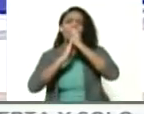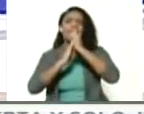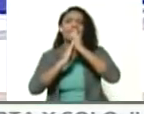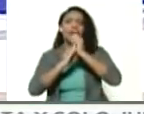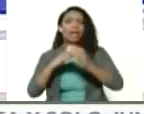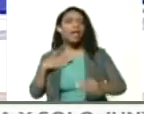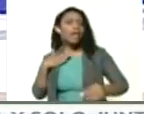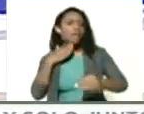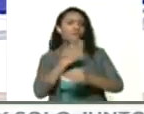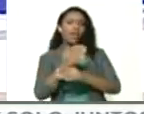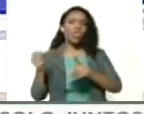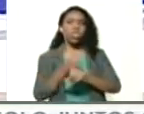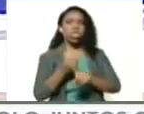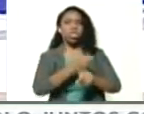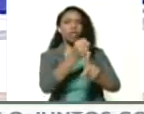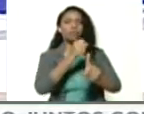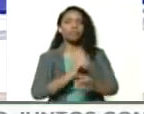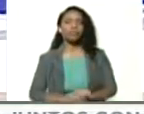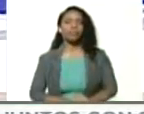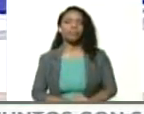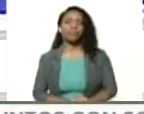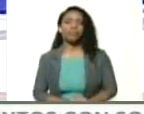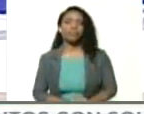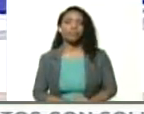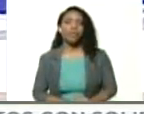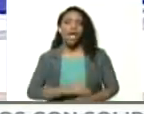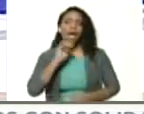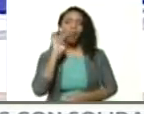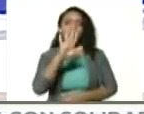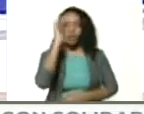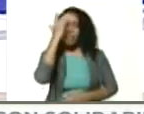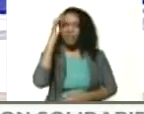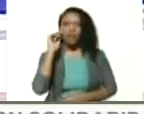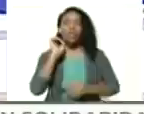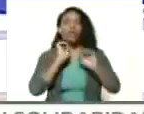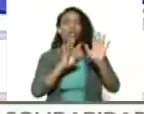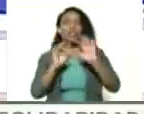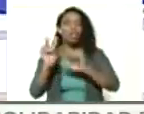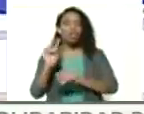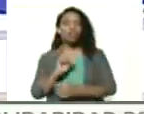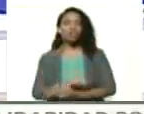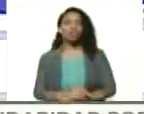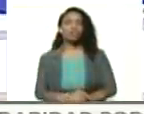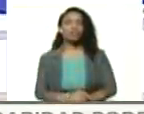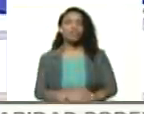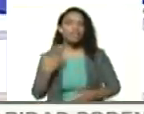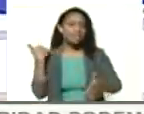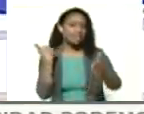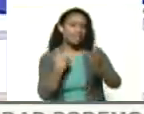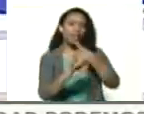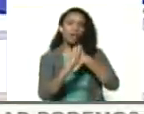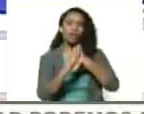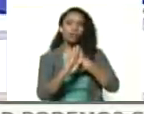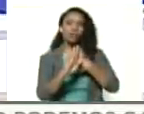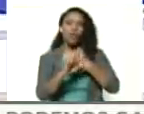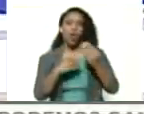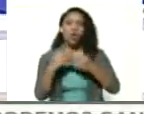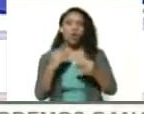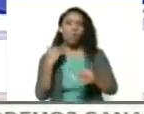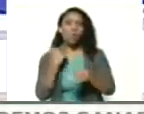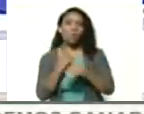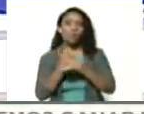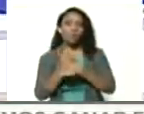fue masacrado. El 4 de febrero del 92 salieron como